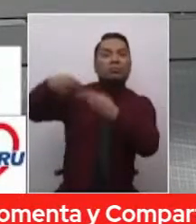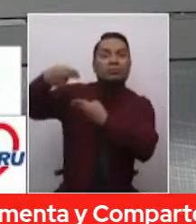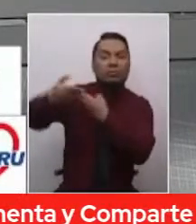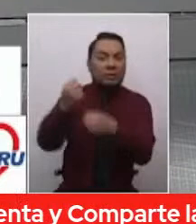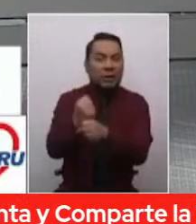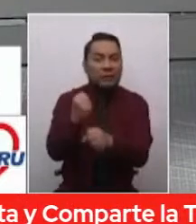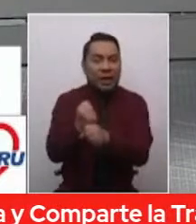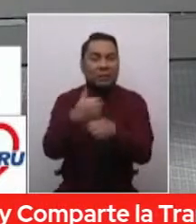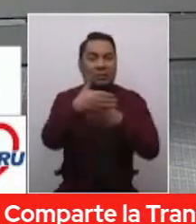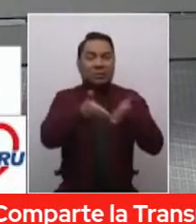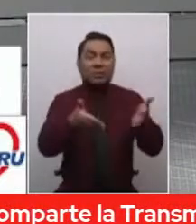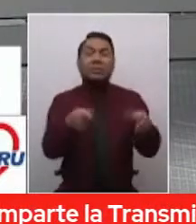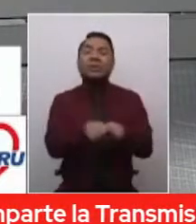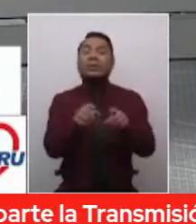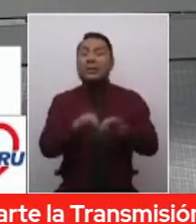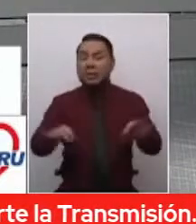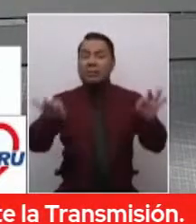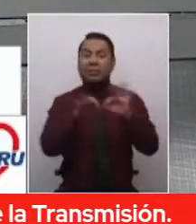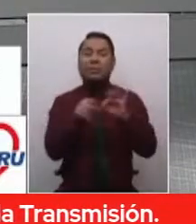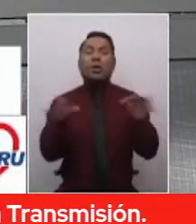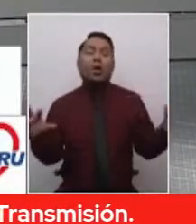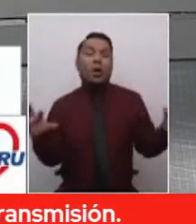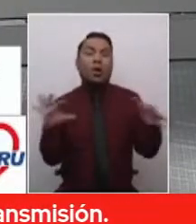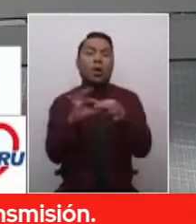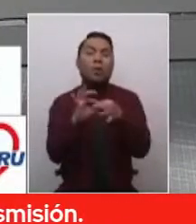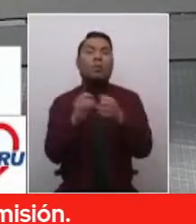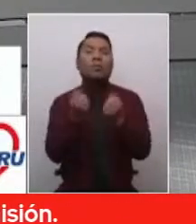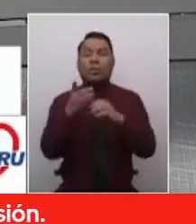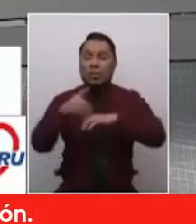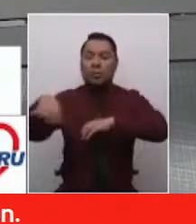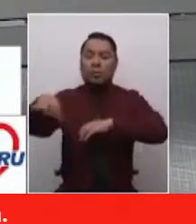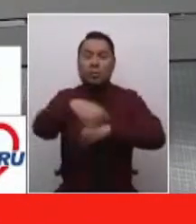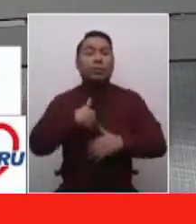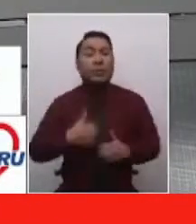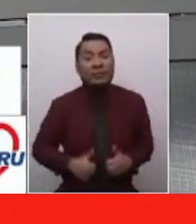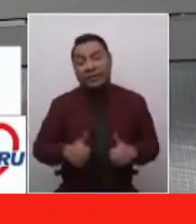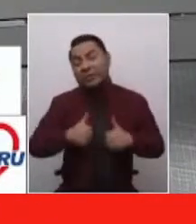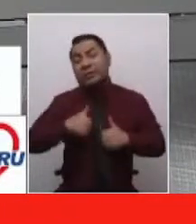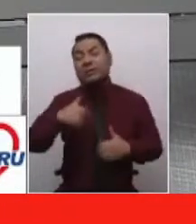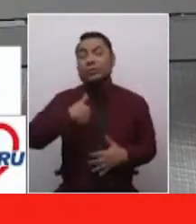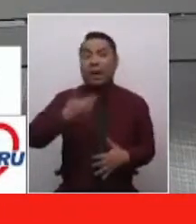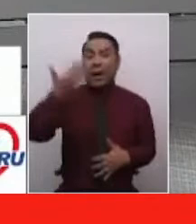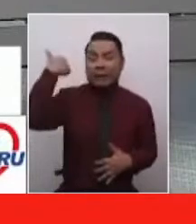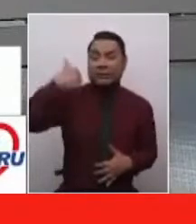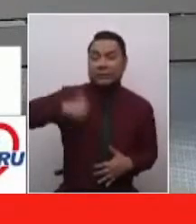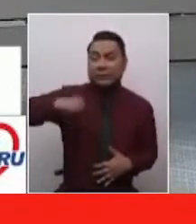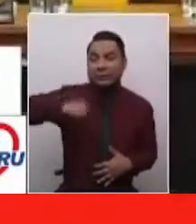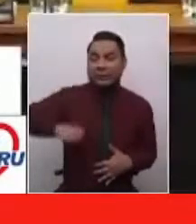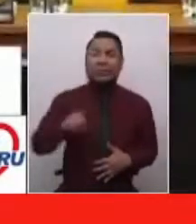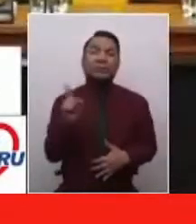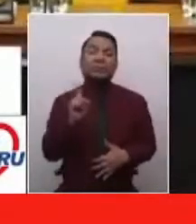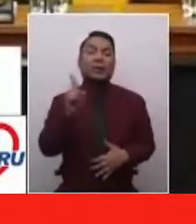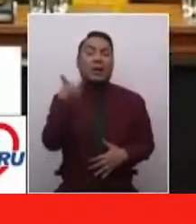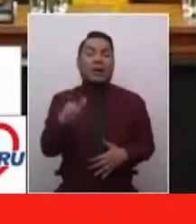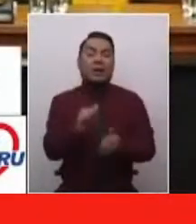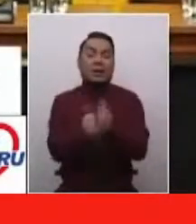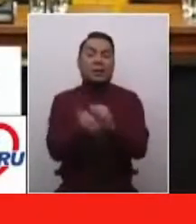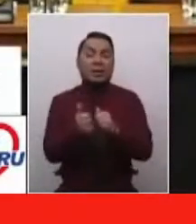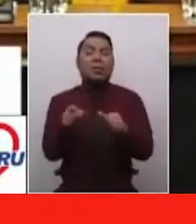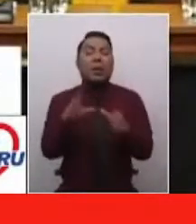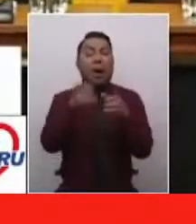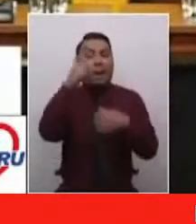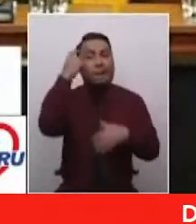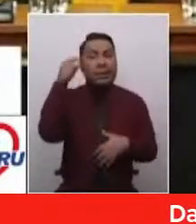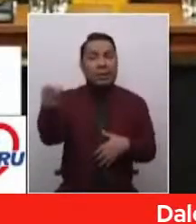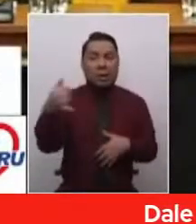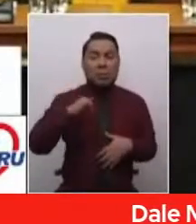pregunta también sobre trabajar de forma articulada con todos los distritos. Yo lo viví. Yo siendo alcalde, al no ser candidato, digamos, del mismo partido de